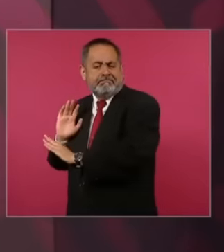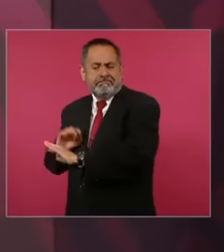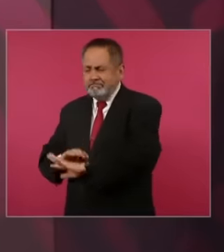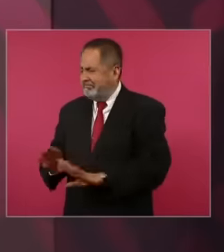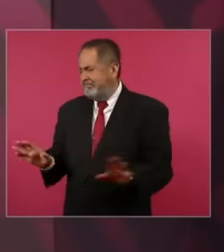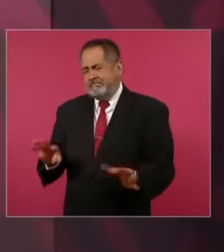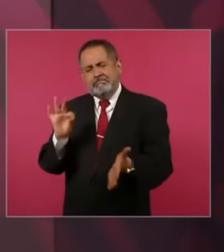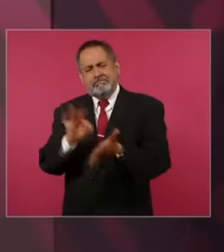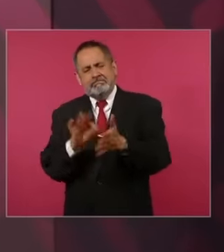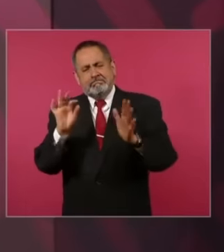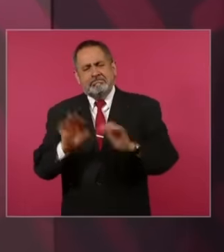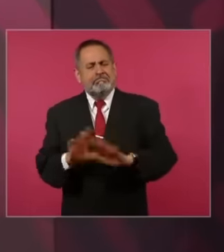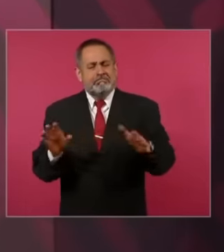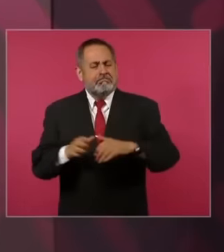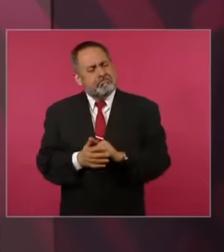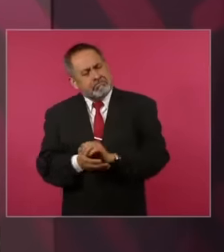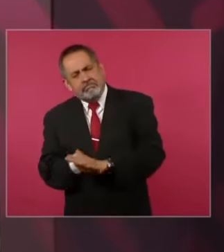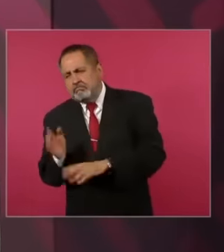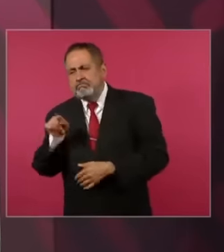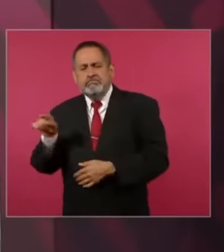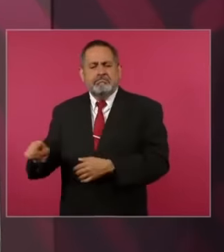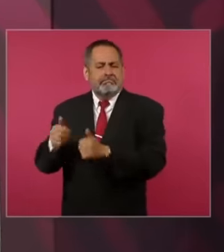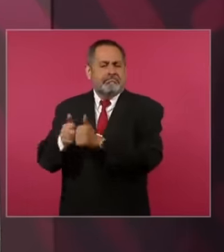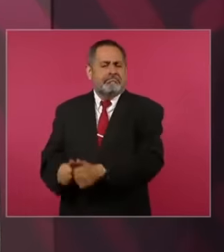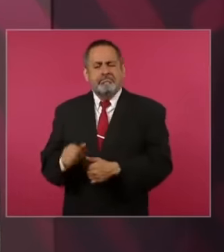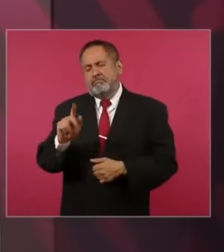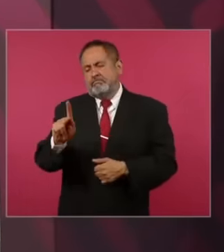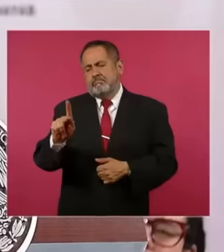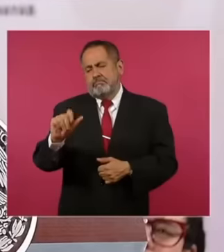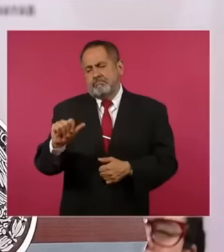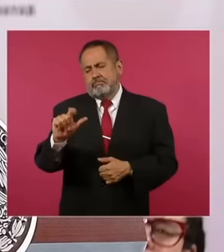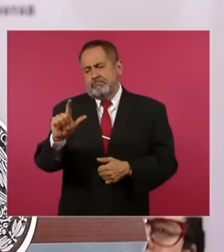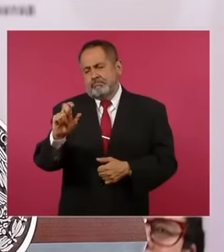a Palenque